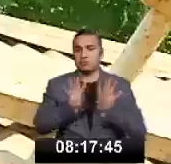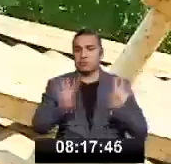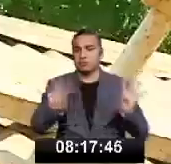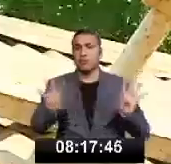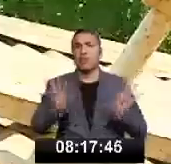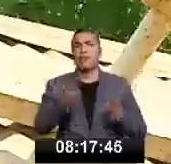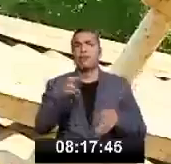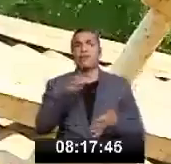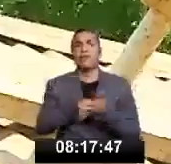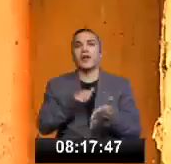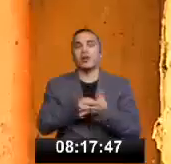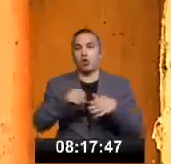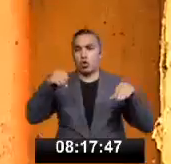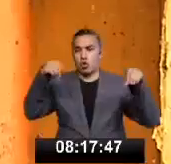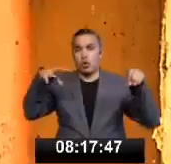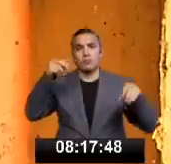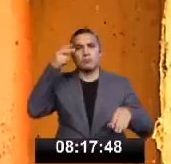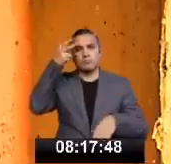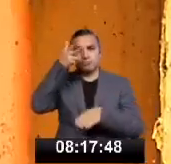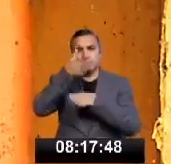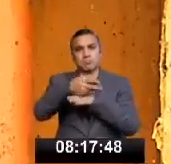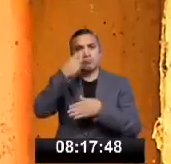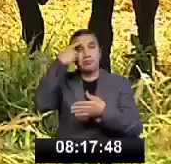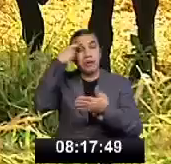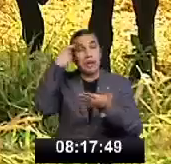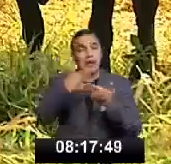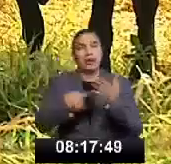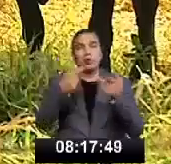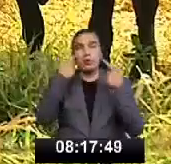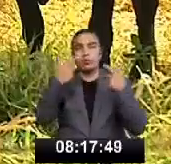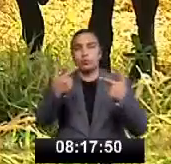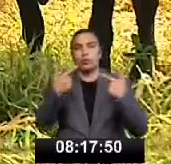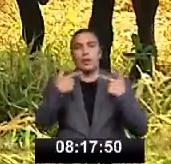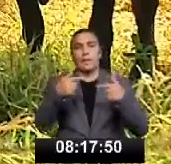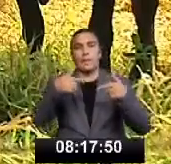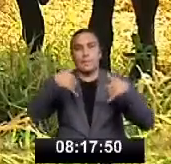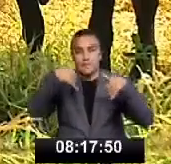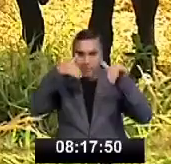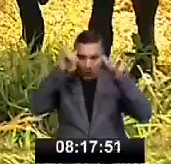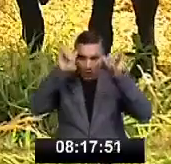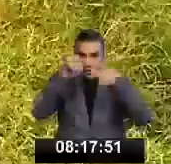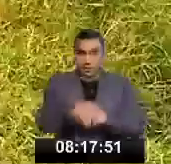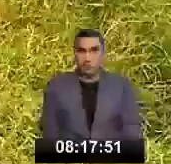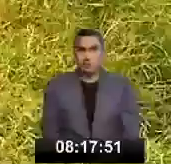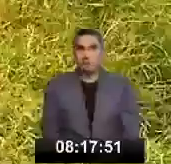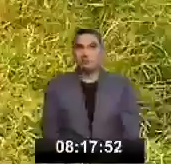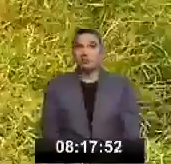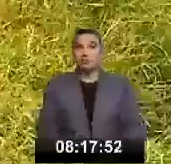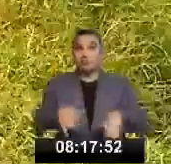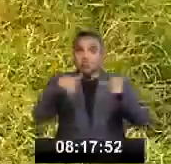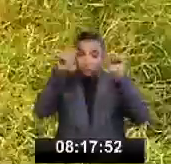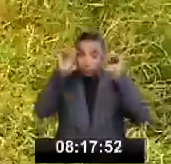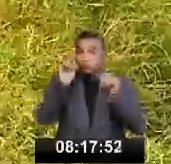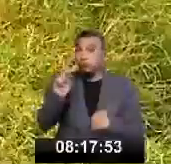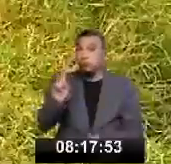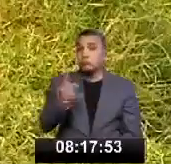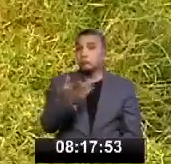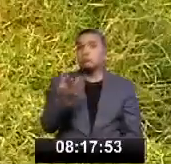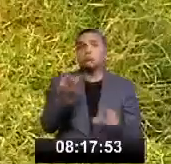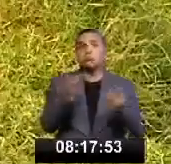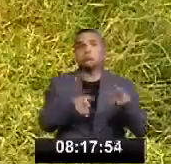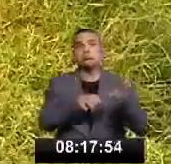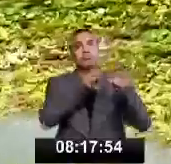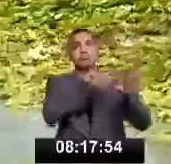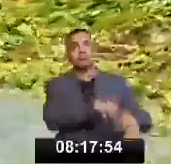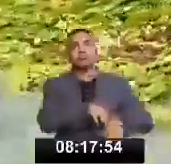metal, luces y cámaras para tratar de cuidar sus vacas. No solo el problema con el ganado, con los ganaderos, el problema con